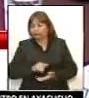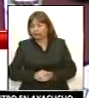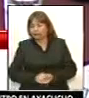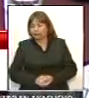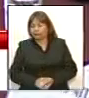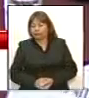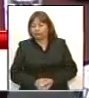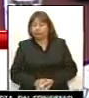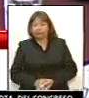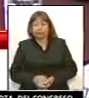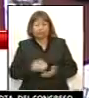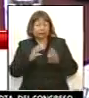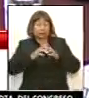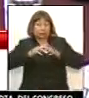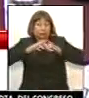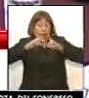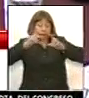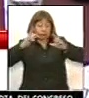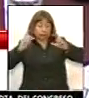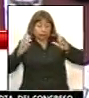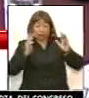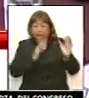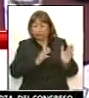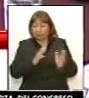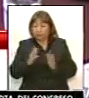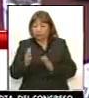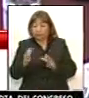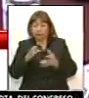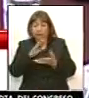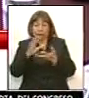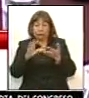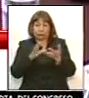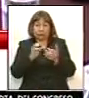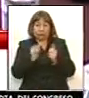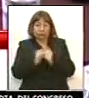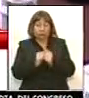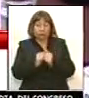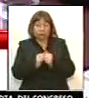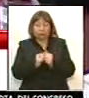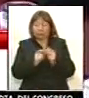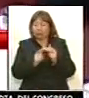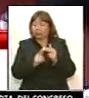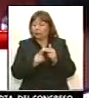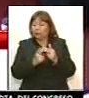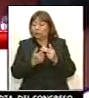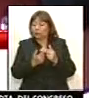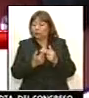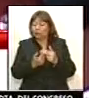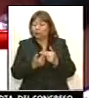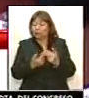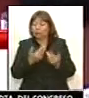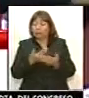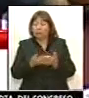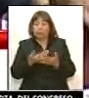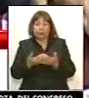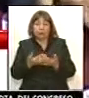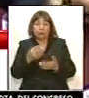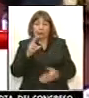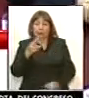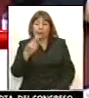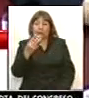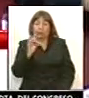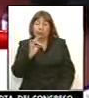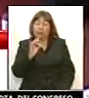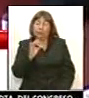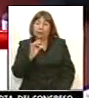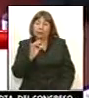es enorme en tiempos de crisis. La crisis económica global empezó con la crisis financiera del 2008